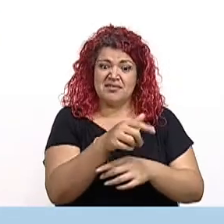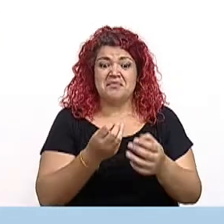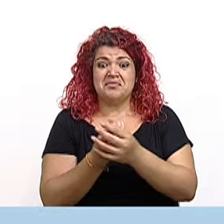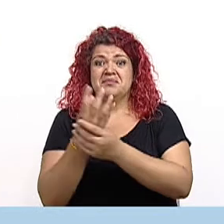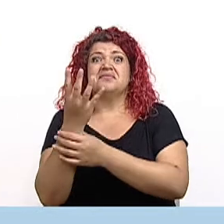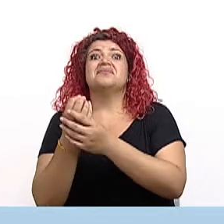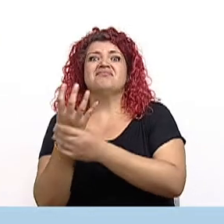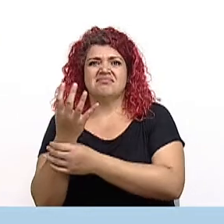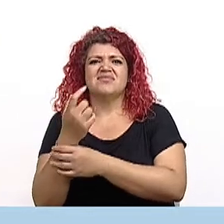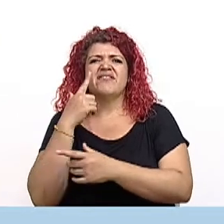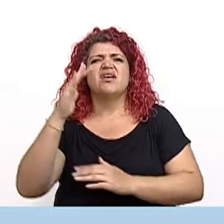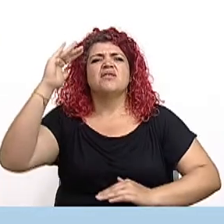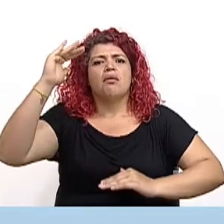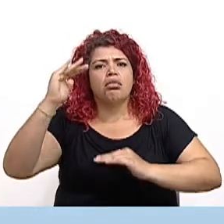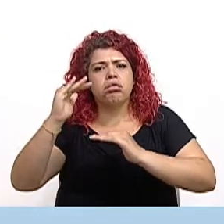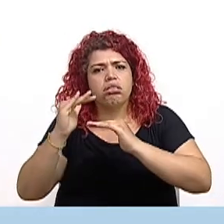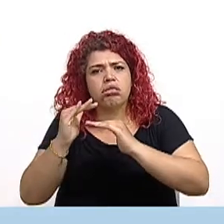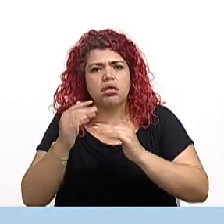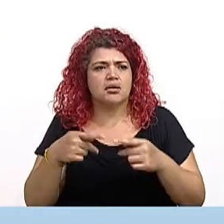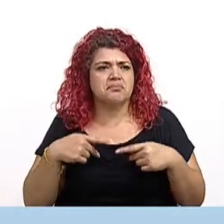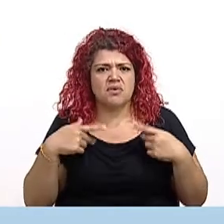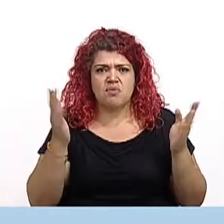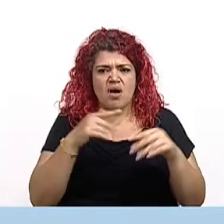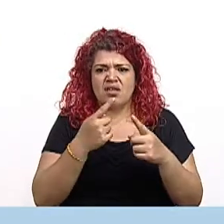entonces una menor biodiversidad.